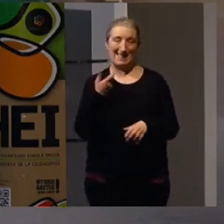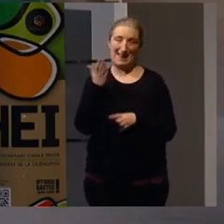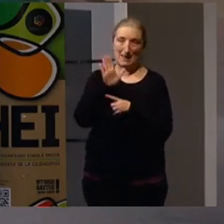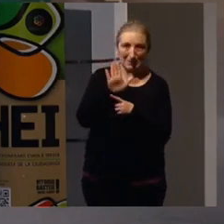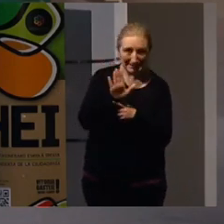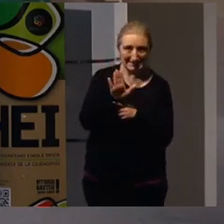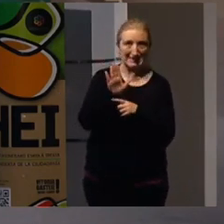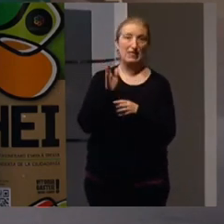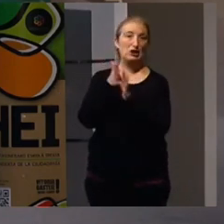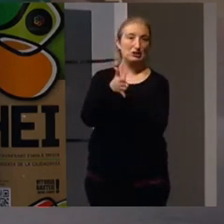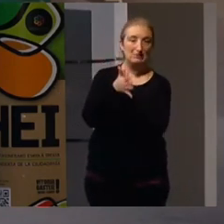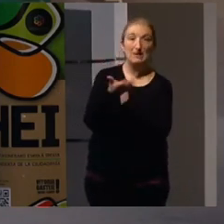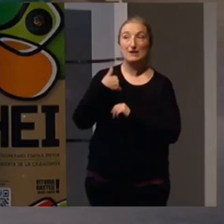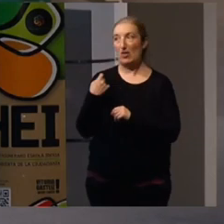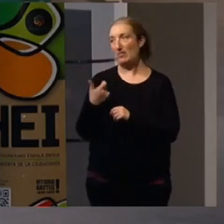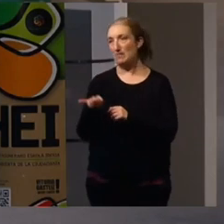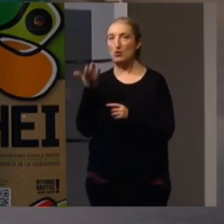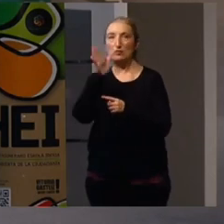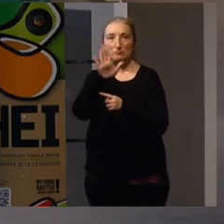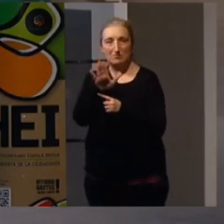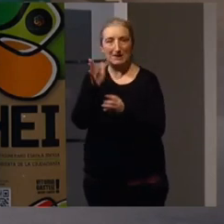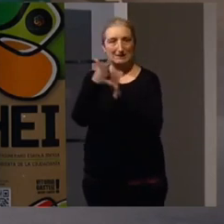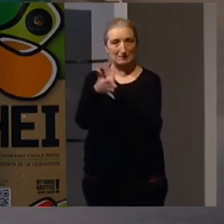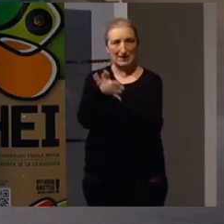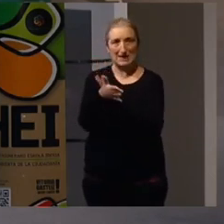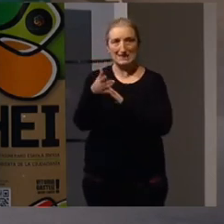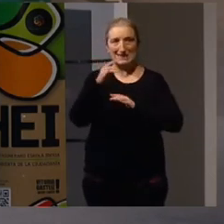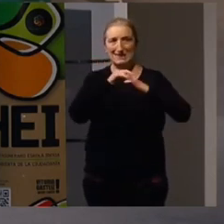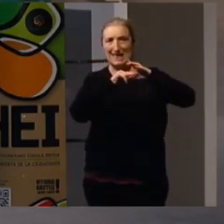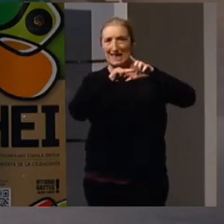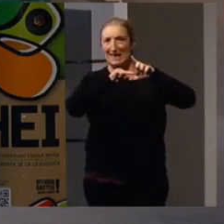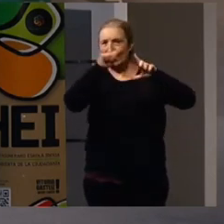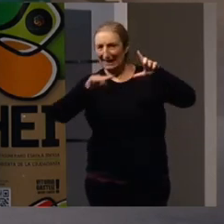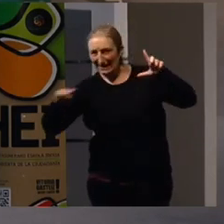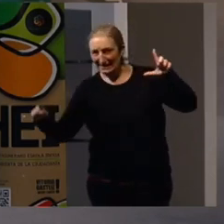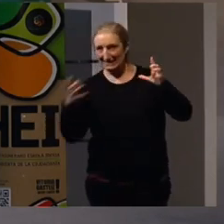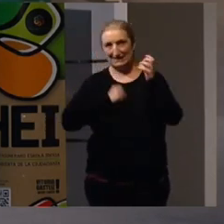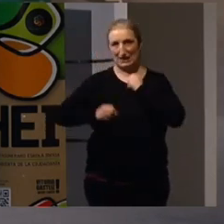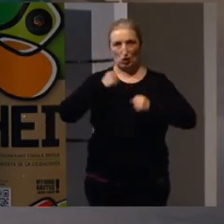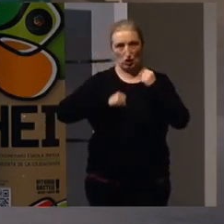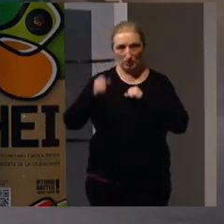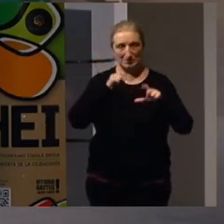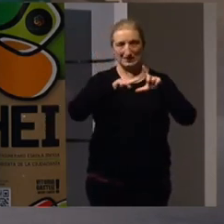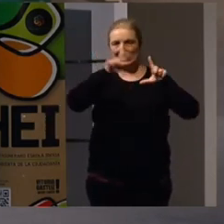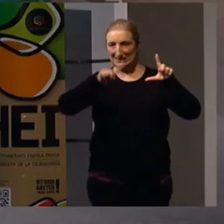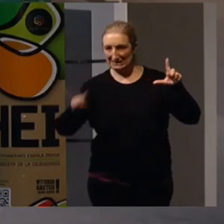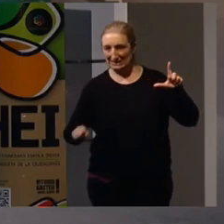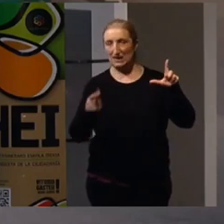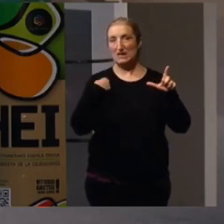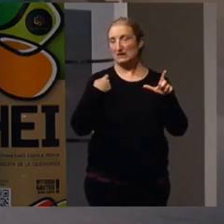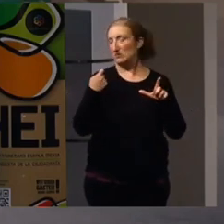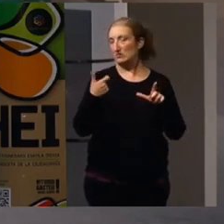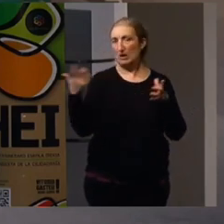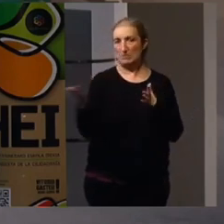que lo mencionaba yo hace un momento también, en esta cosa de estas crisis económicas que tenemos cada 2x3, que tenemos cada vez más